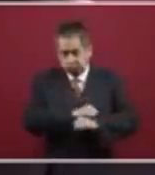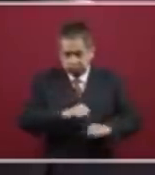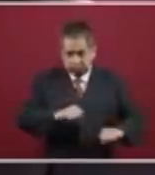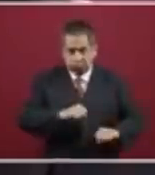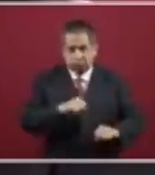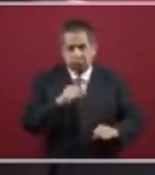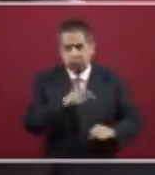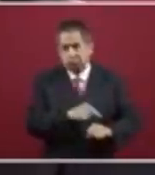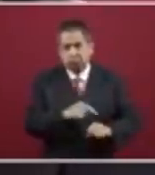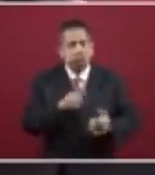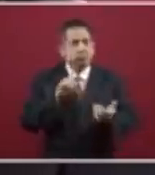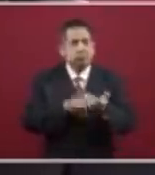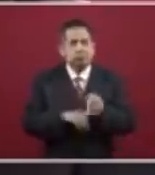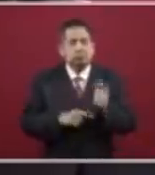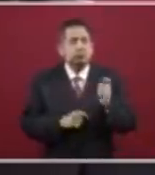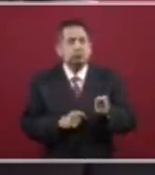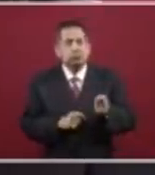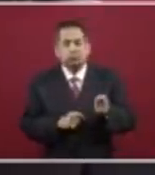que era